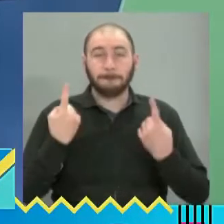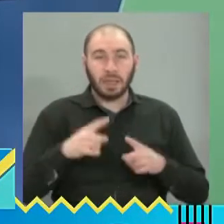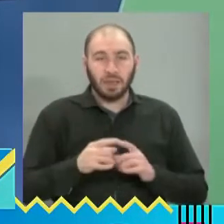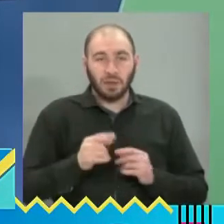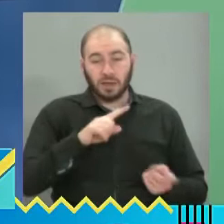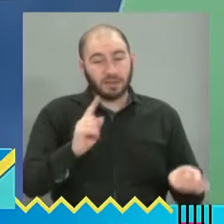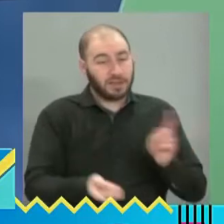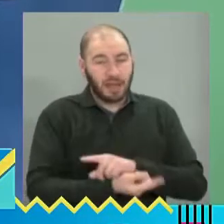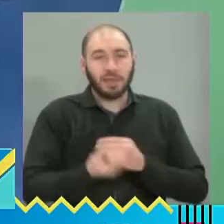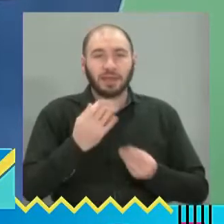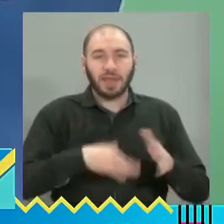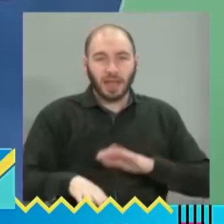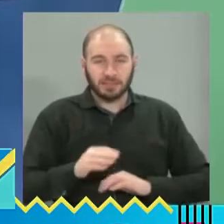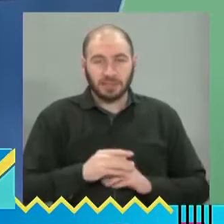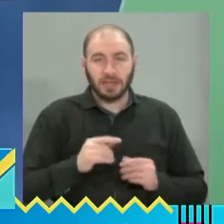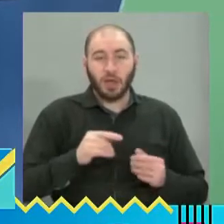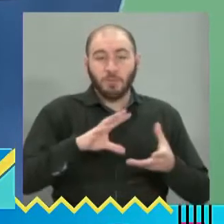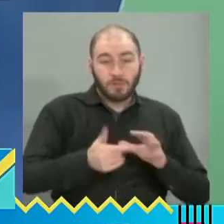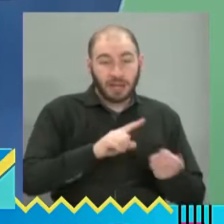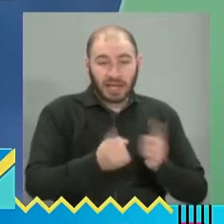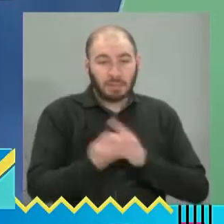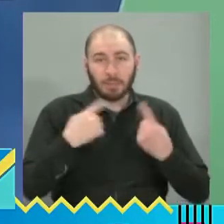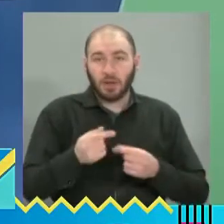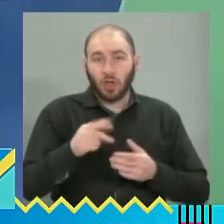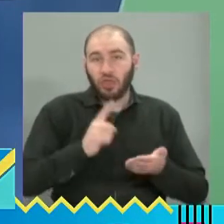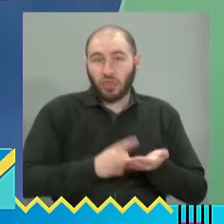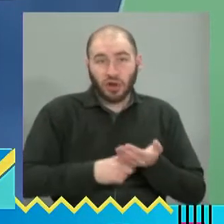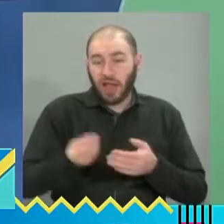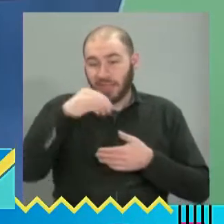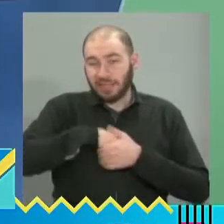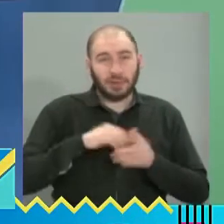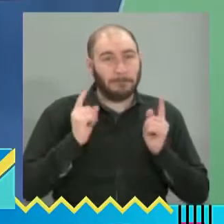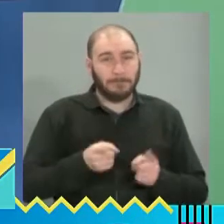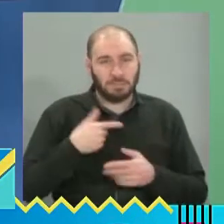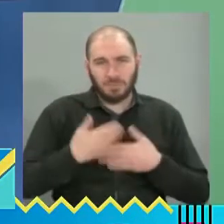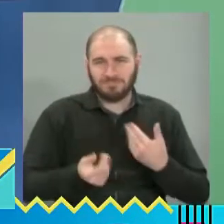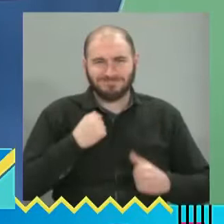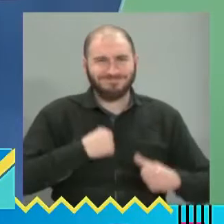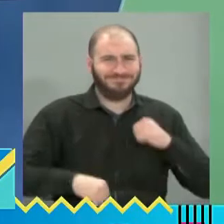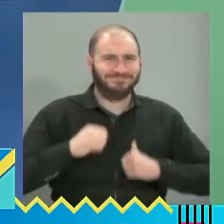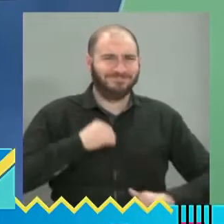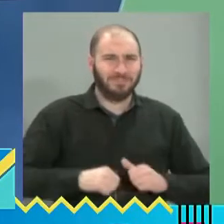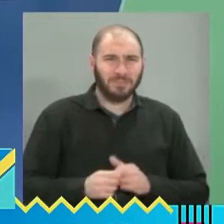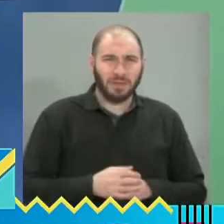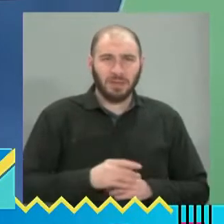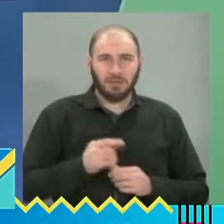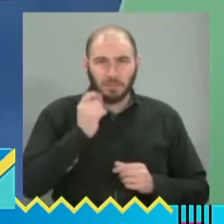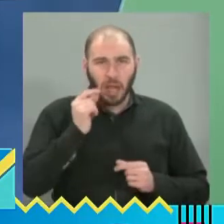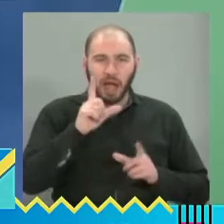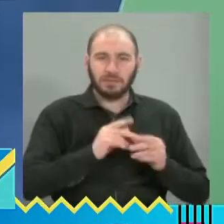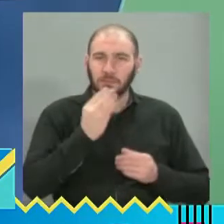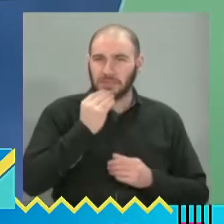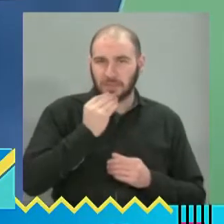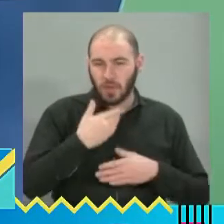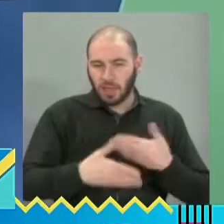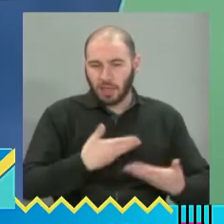hecho de cambiar lo que hacemos es cambiar la forma, pero la sustancia está presente y va generando un daño en forma inadvertida, como decía